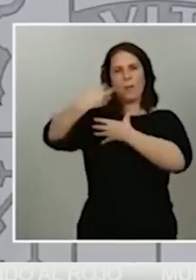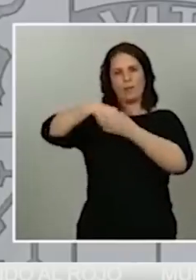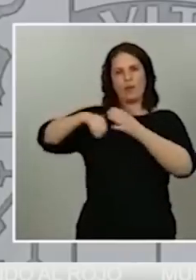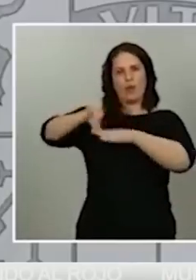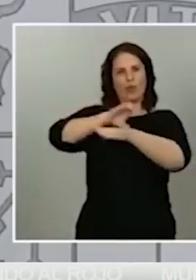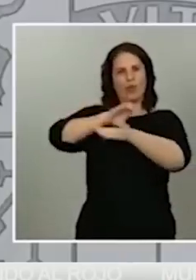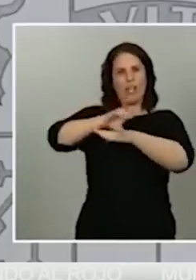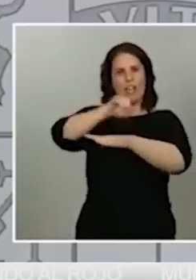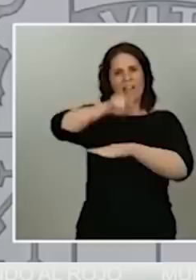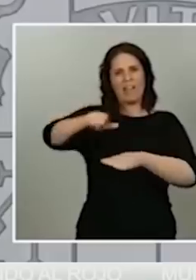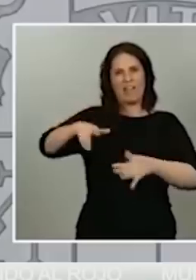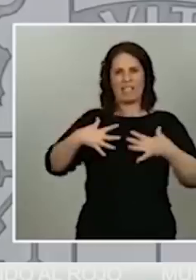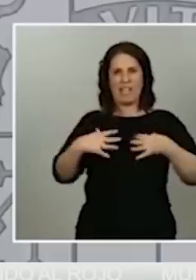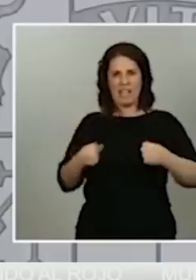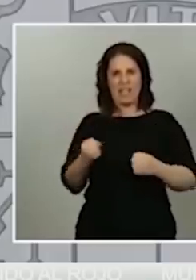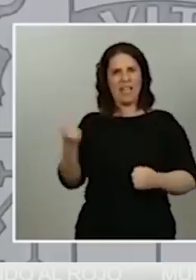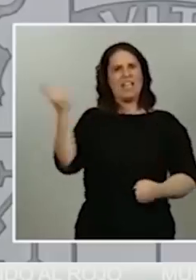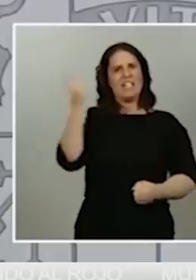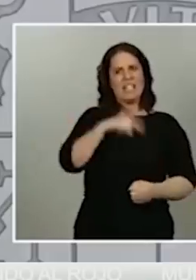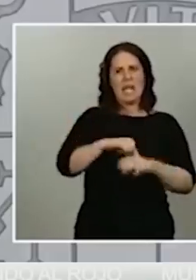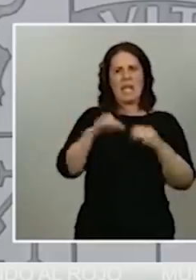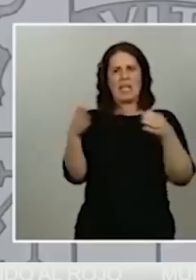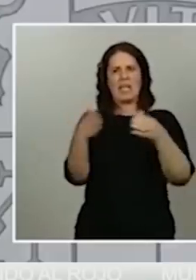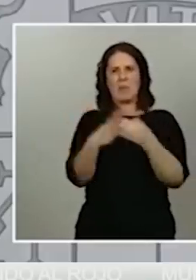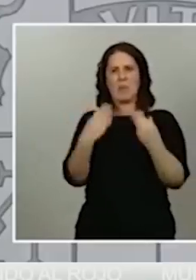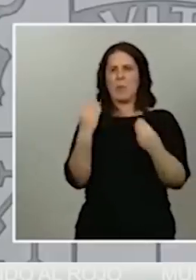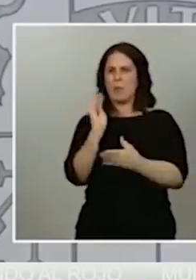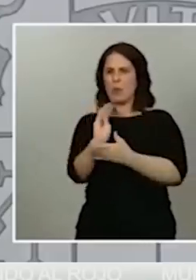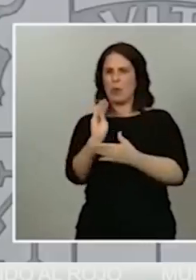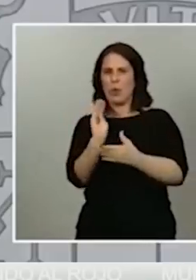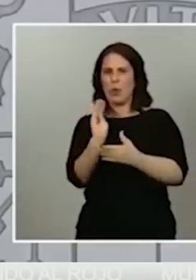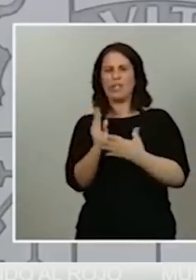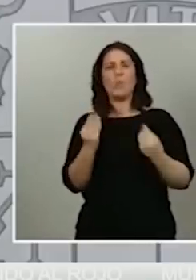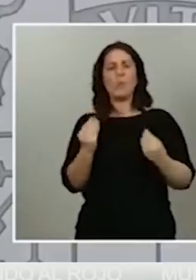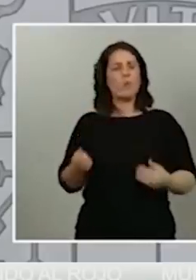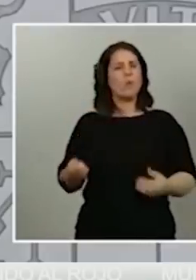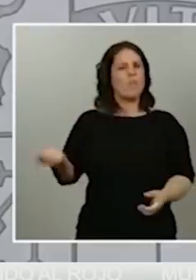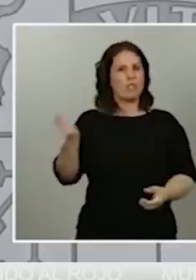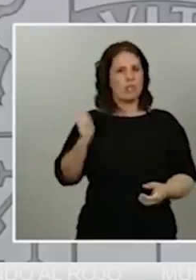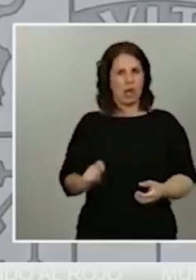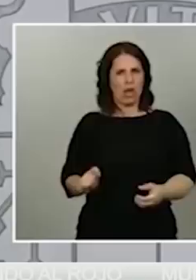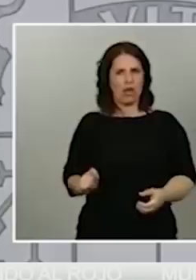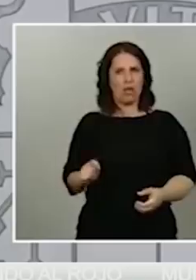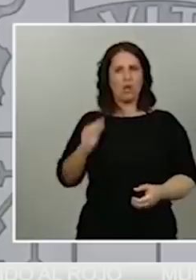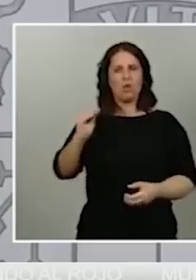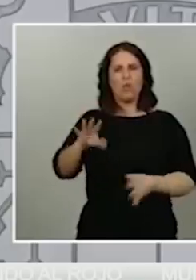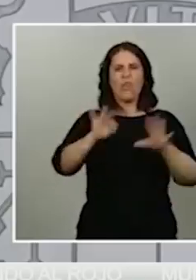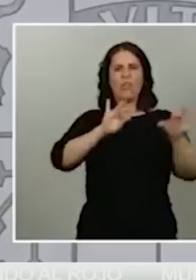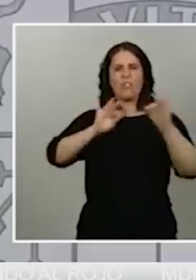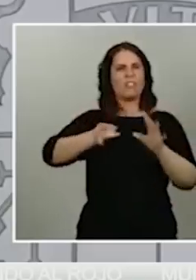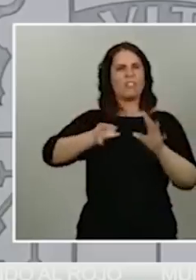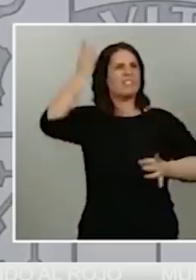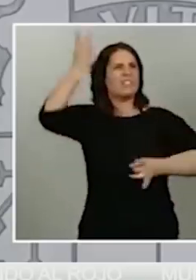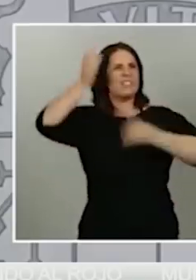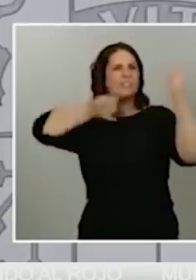sacar lo peor de sí mismo. Bueno, pues a mí me sacan lo peor de mí mismo